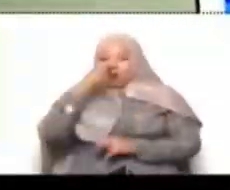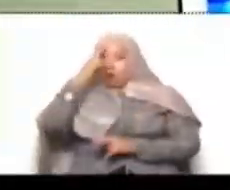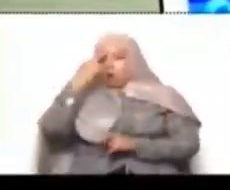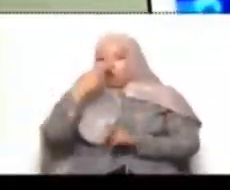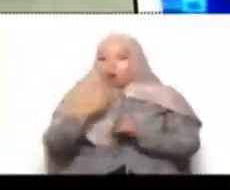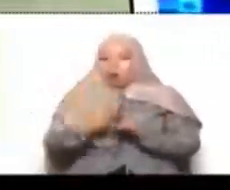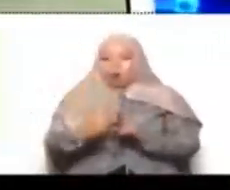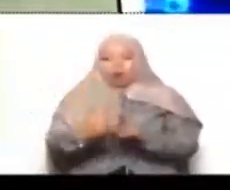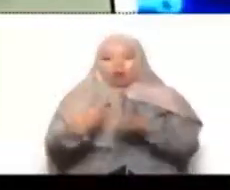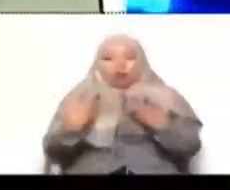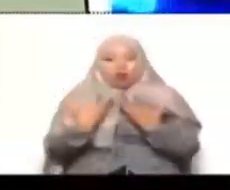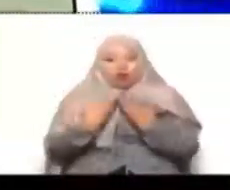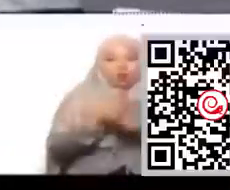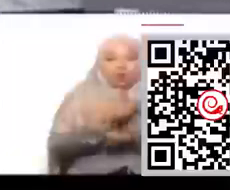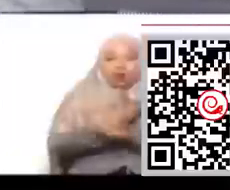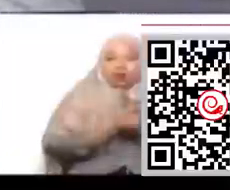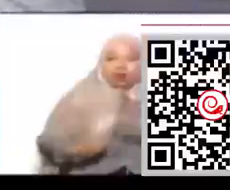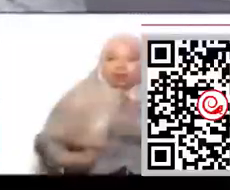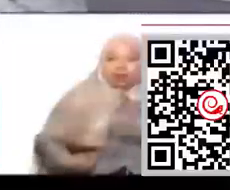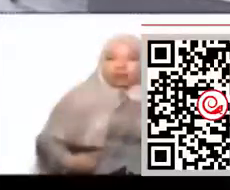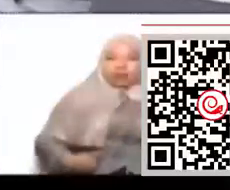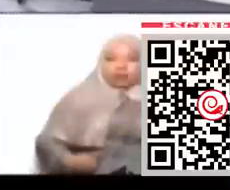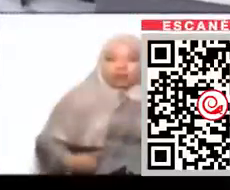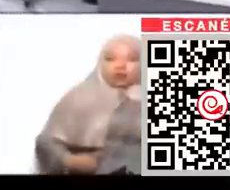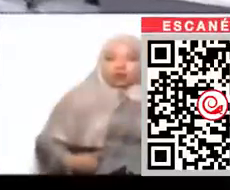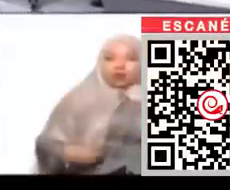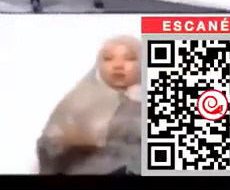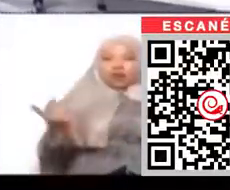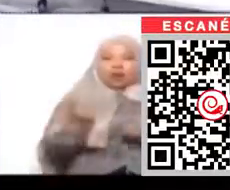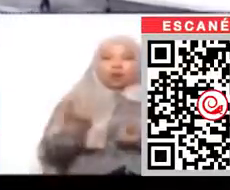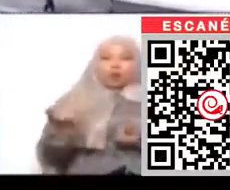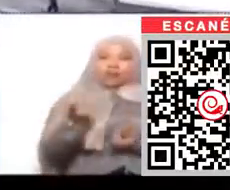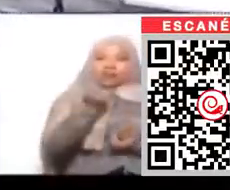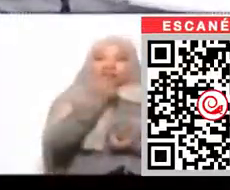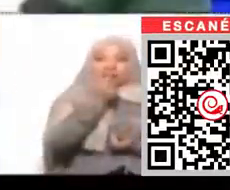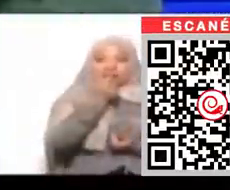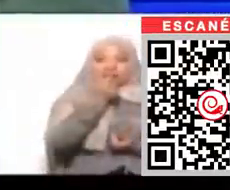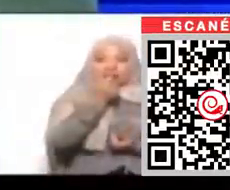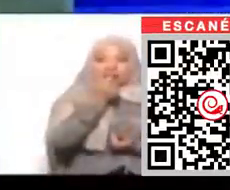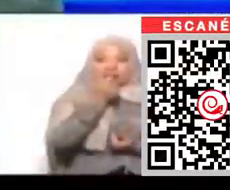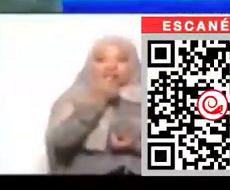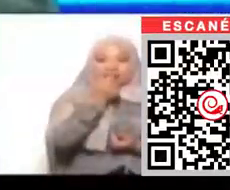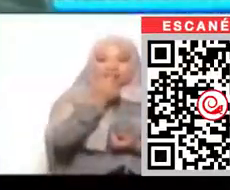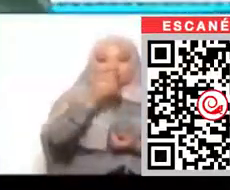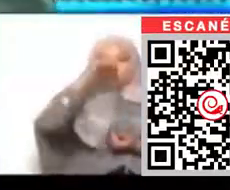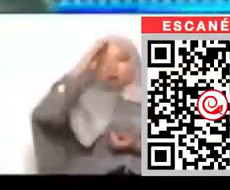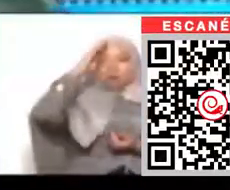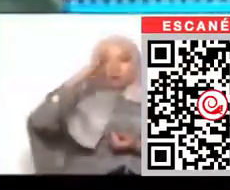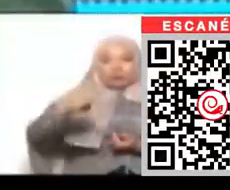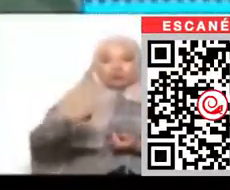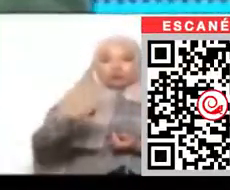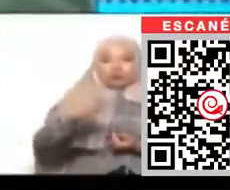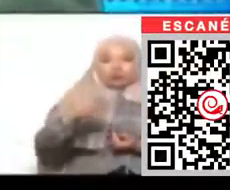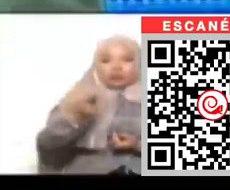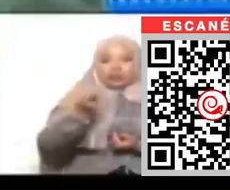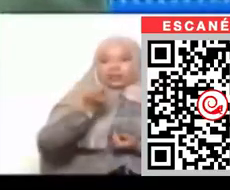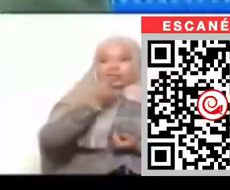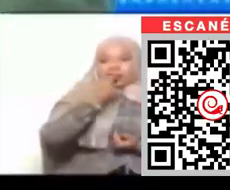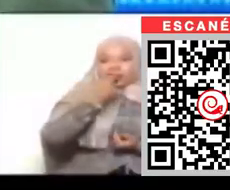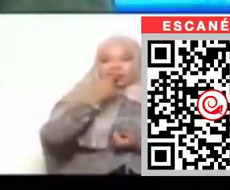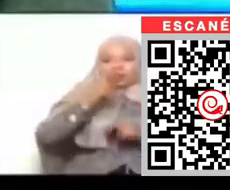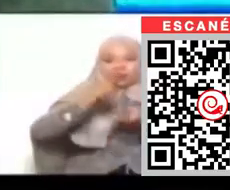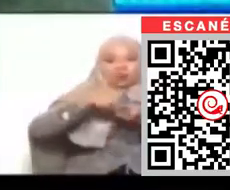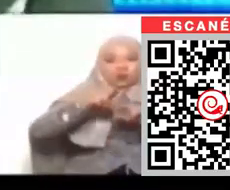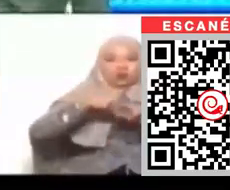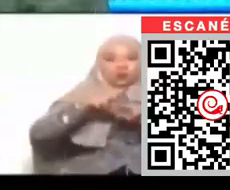este segmento Zona Digital, donde... Me venimos vestido de verde. ¿Ah? Verde militar. Verde con negro